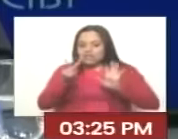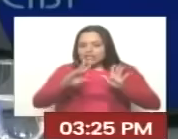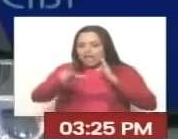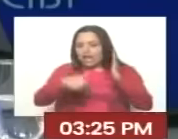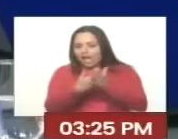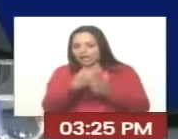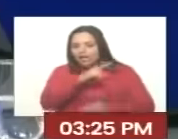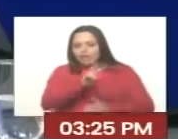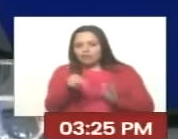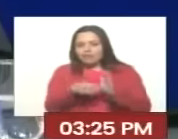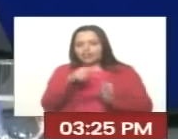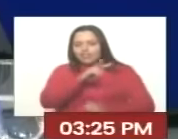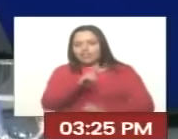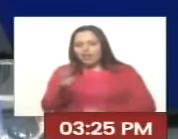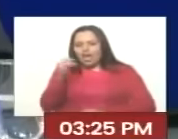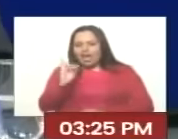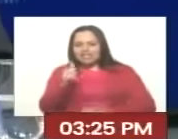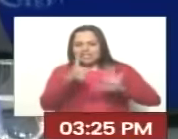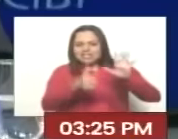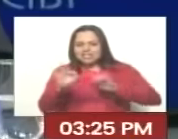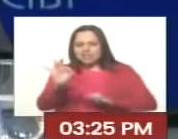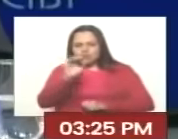2022 se redujo a un 63%, pasando de